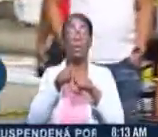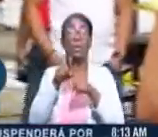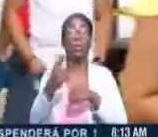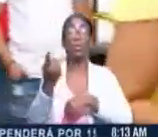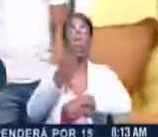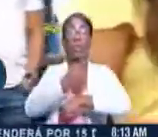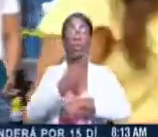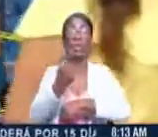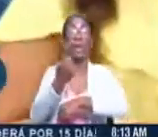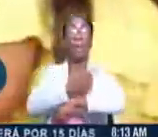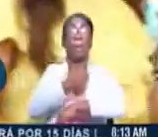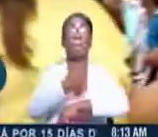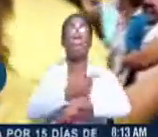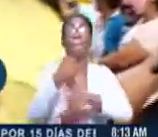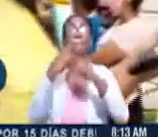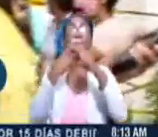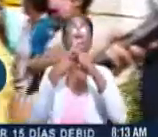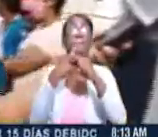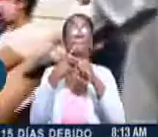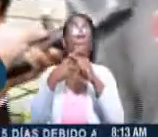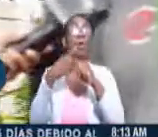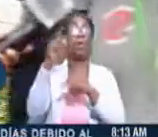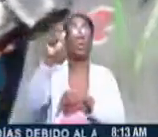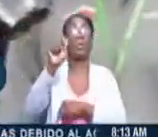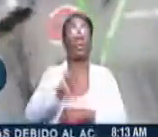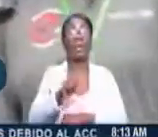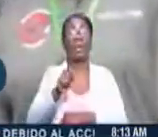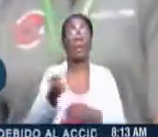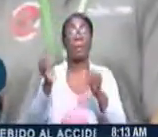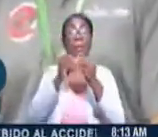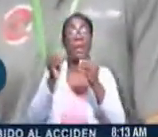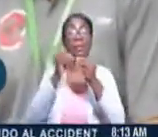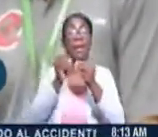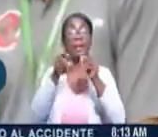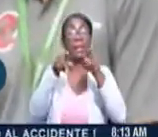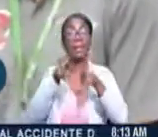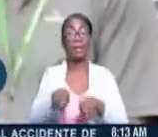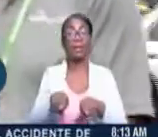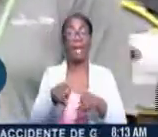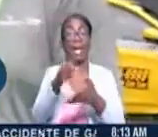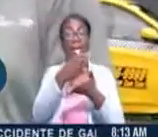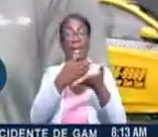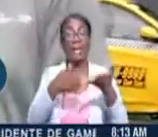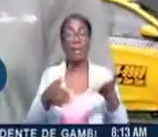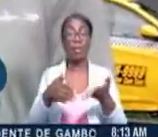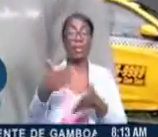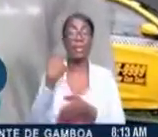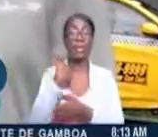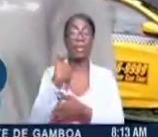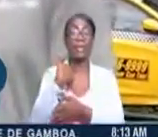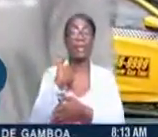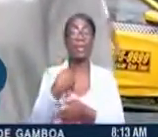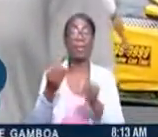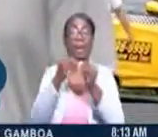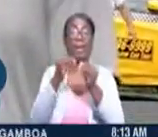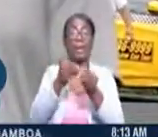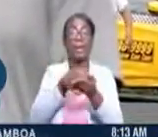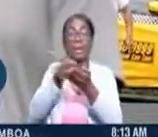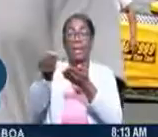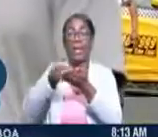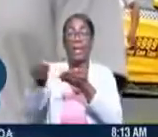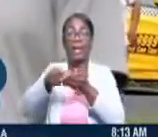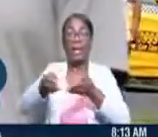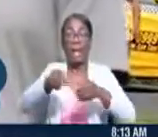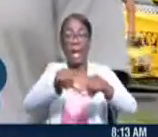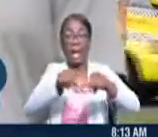los centros, se hace conglomerado de más personas, porque los corregimientos hay unos que tenemos bastante comercio. Al tener bastante comercio,